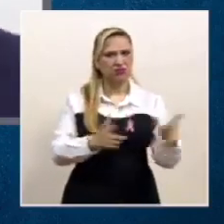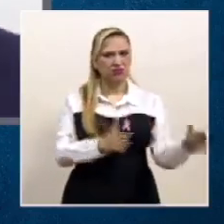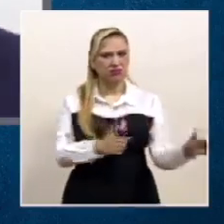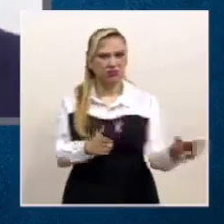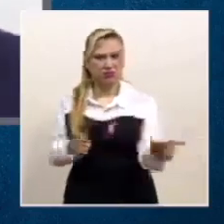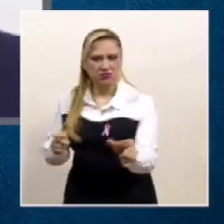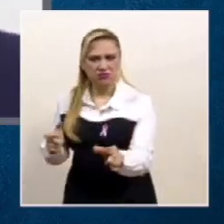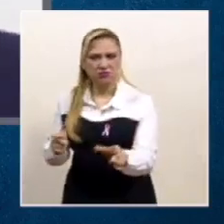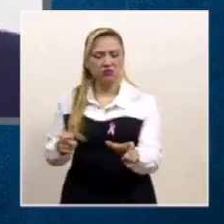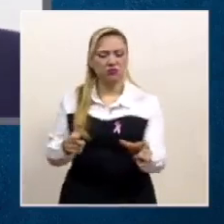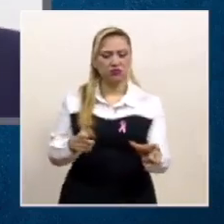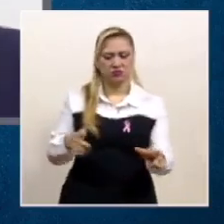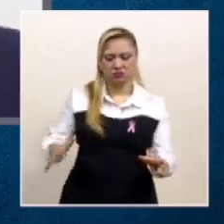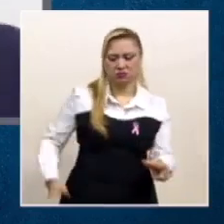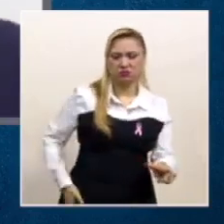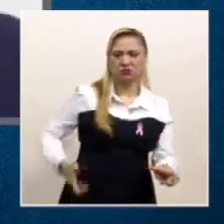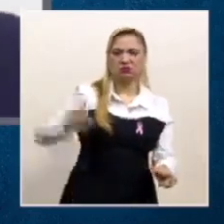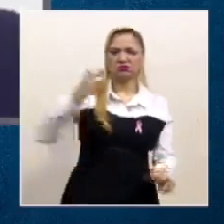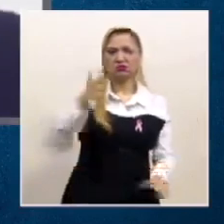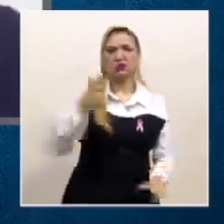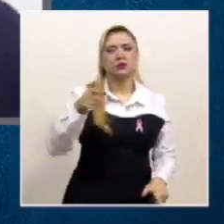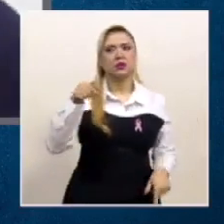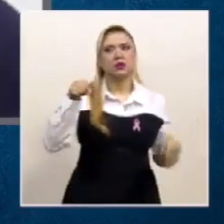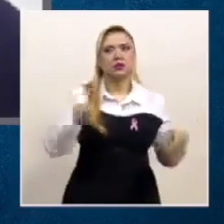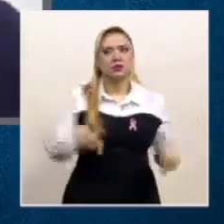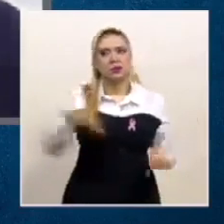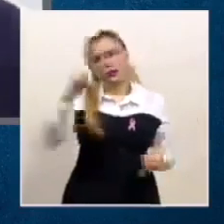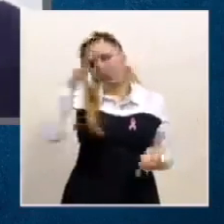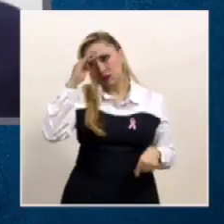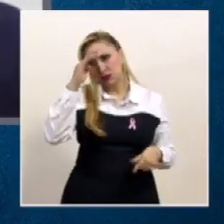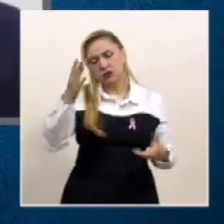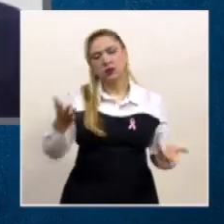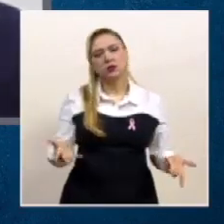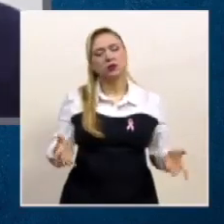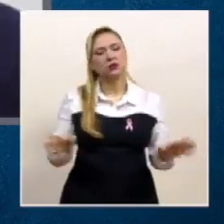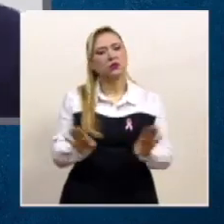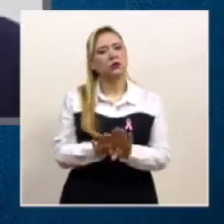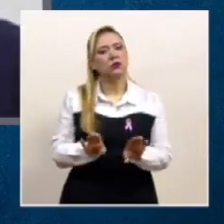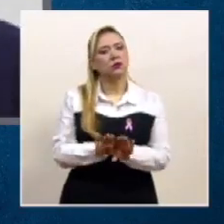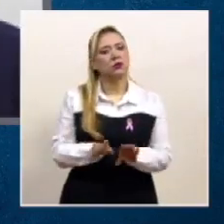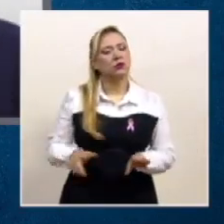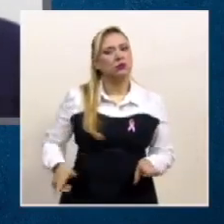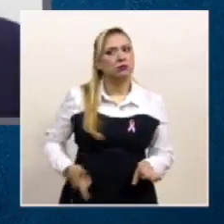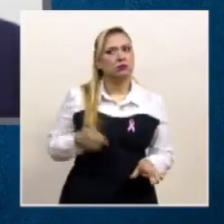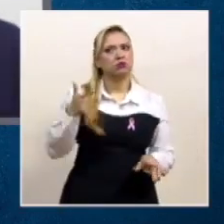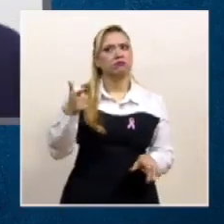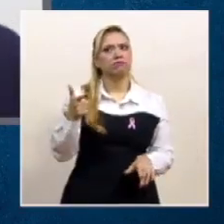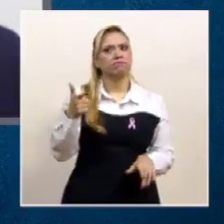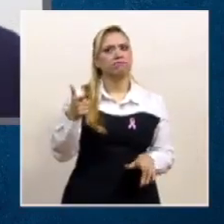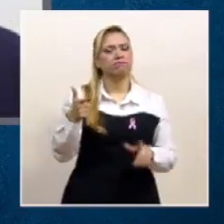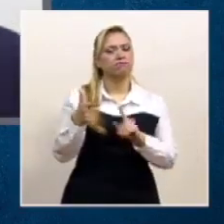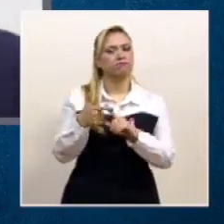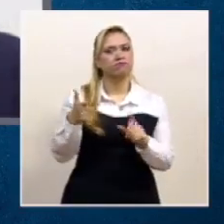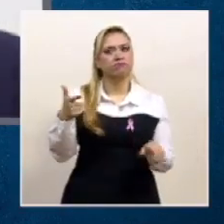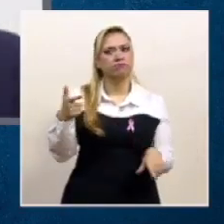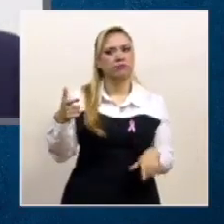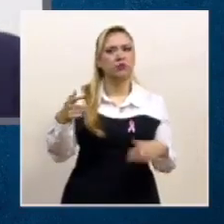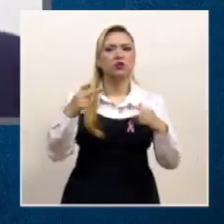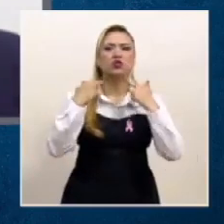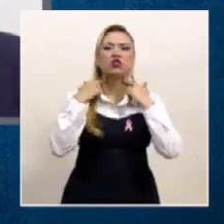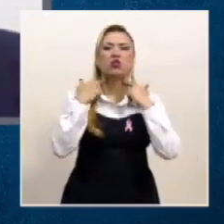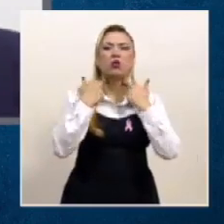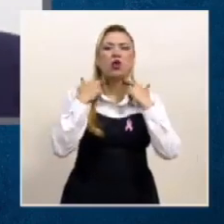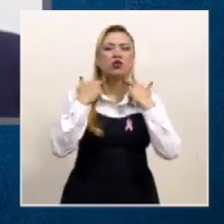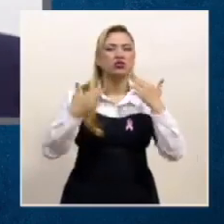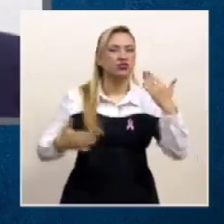no internacionales, y aquí se cuestiona la utilización de armas autónomas que se conoce como robots,